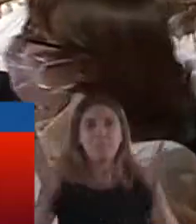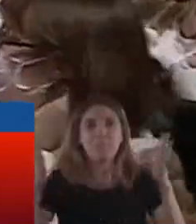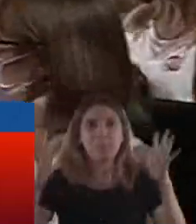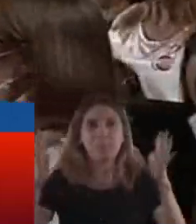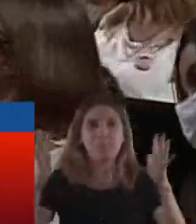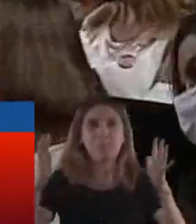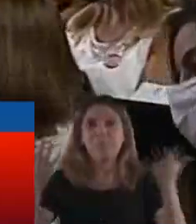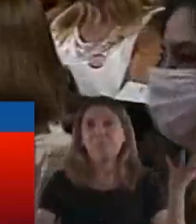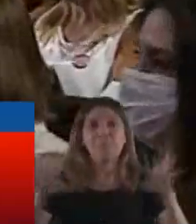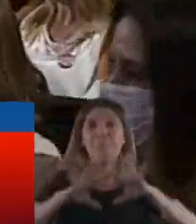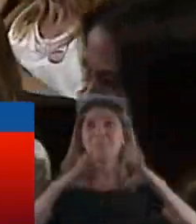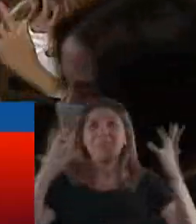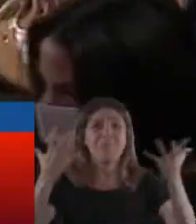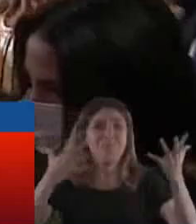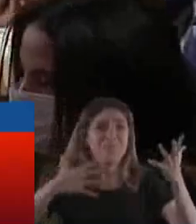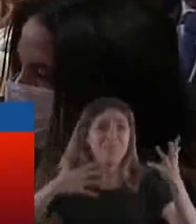El mundo